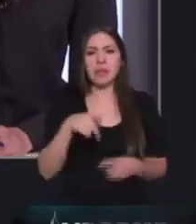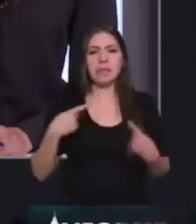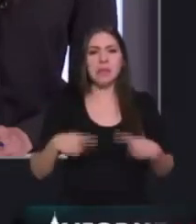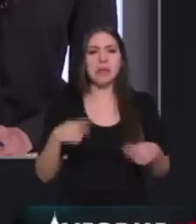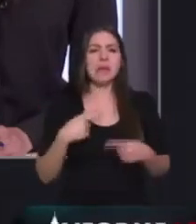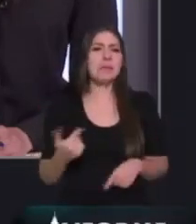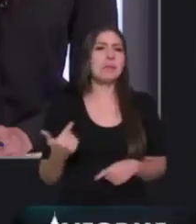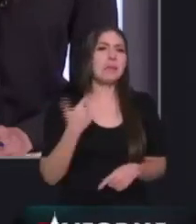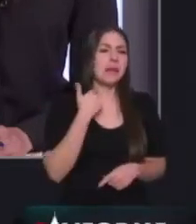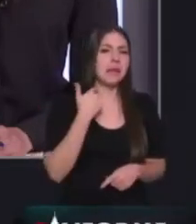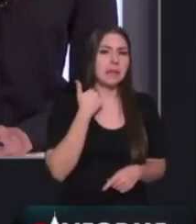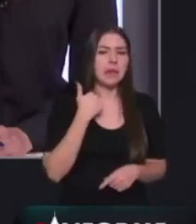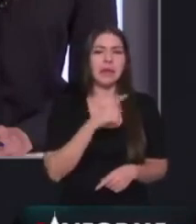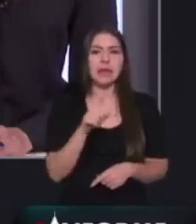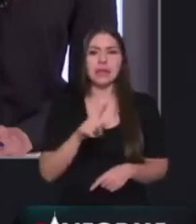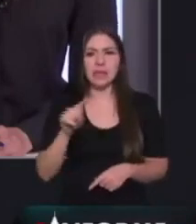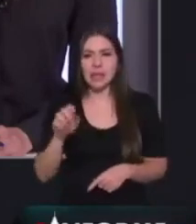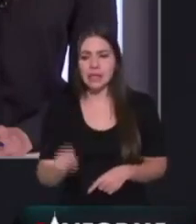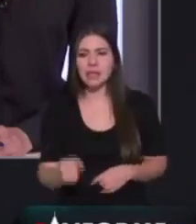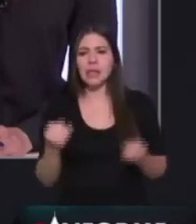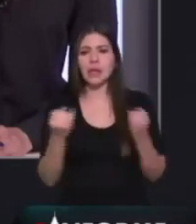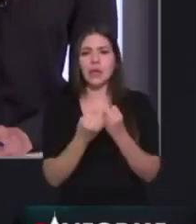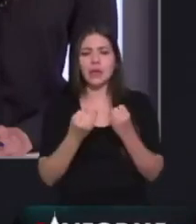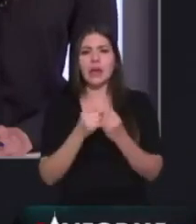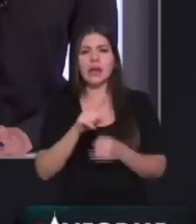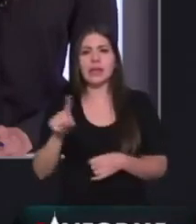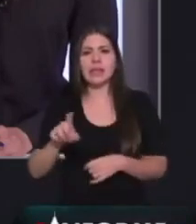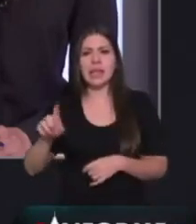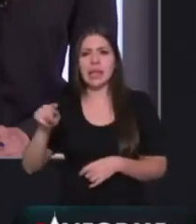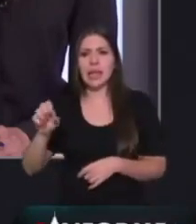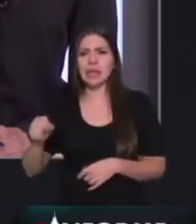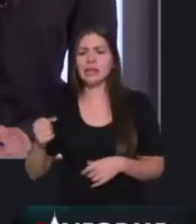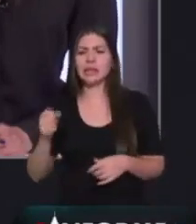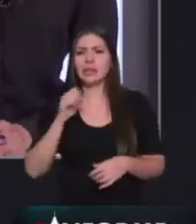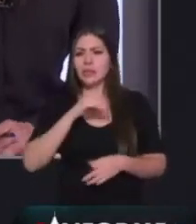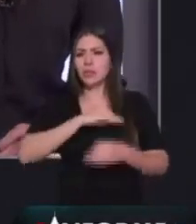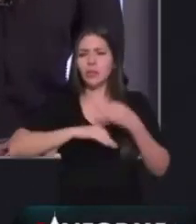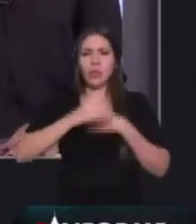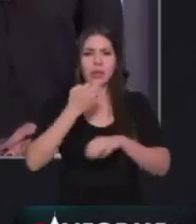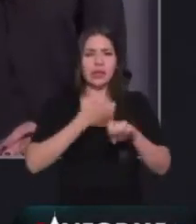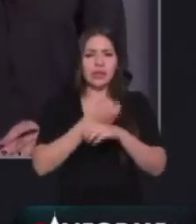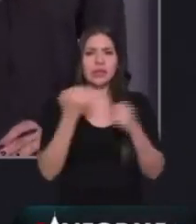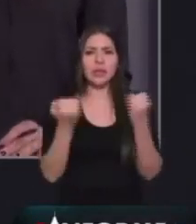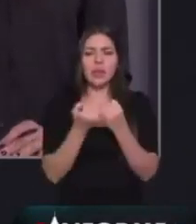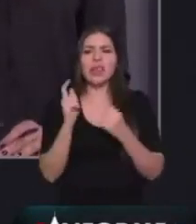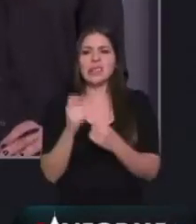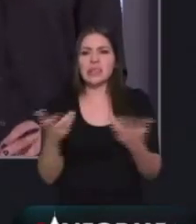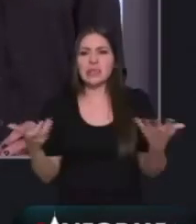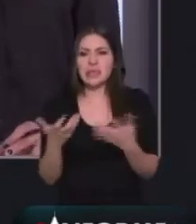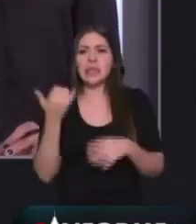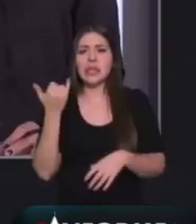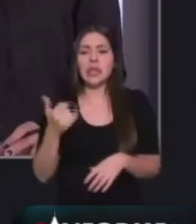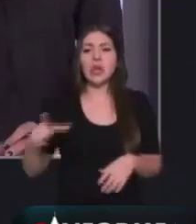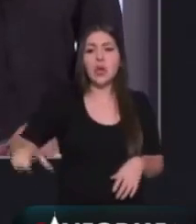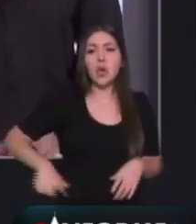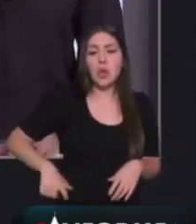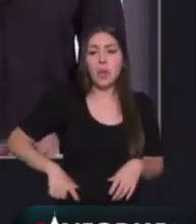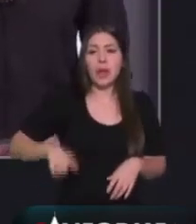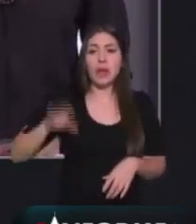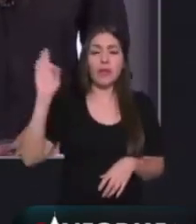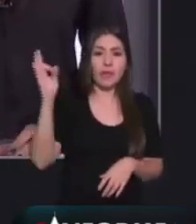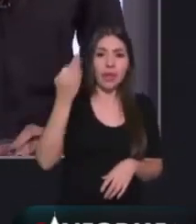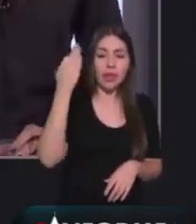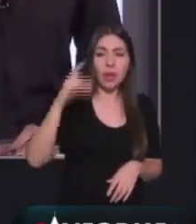la historia de lo que hacían también los zetas en todo el estado y la vinculación obviamente de las autoridades estatales y federales, y